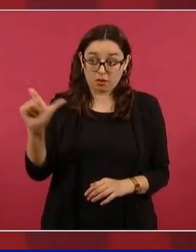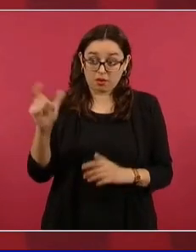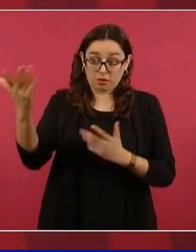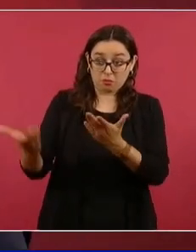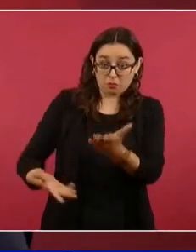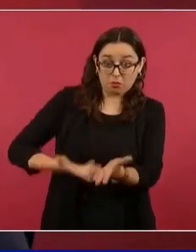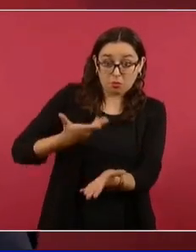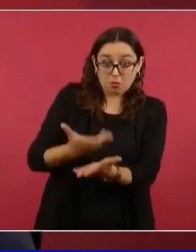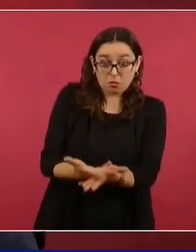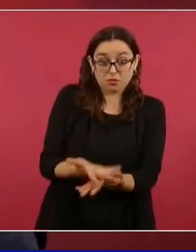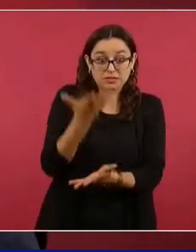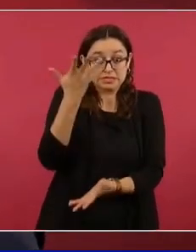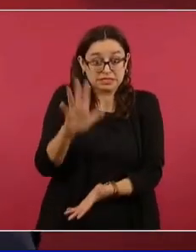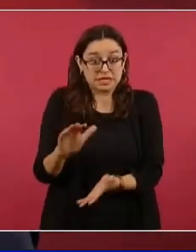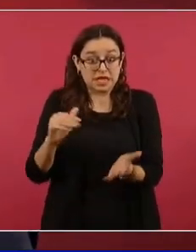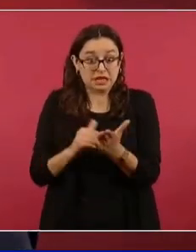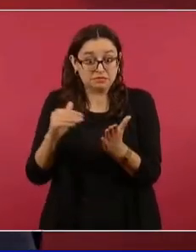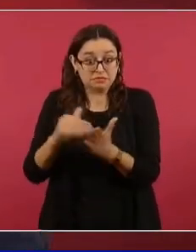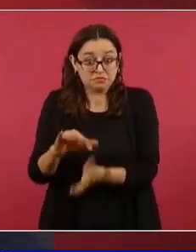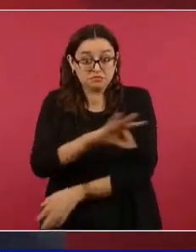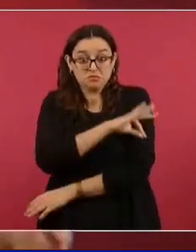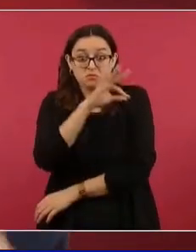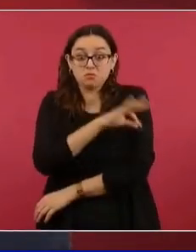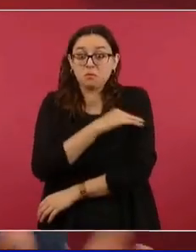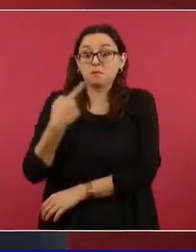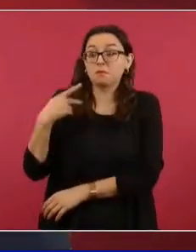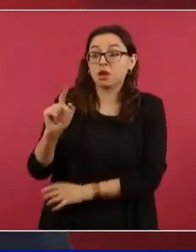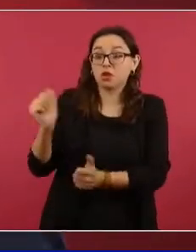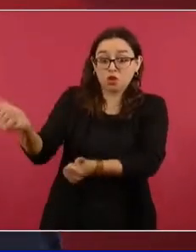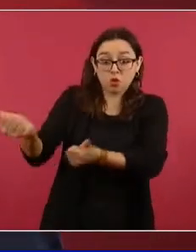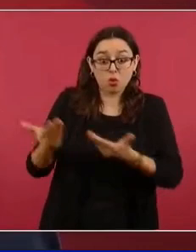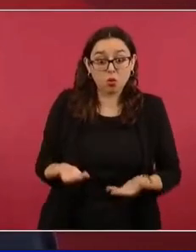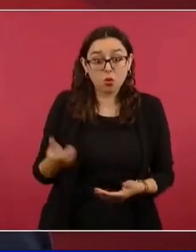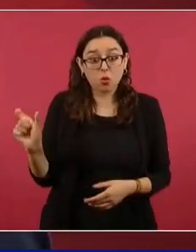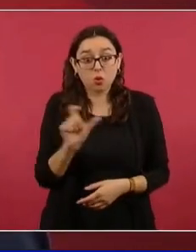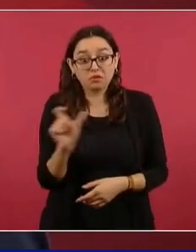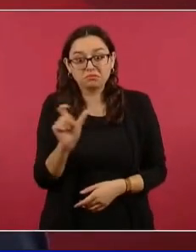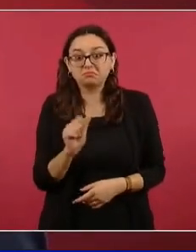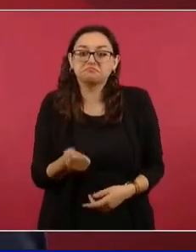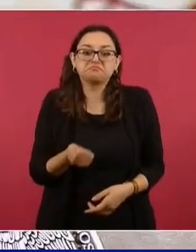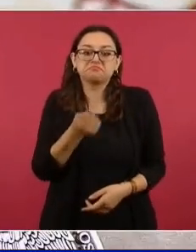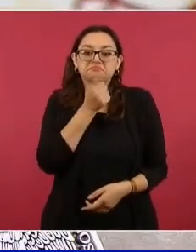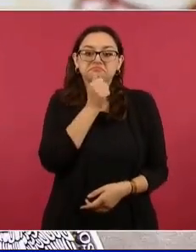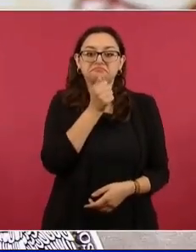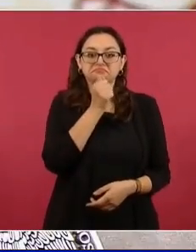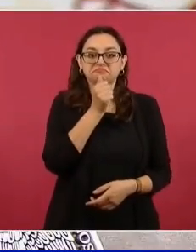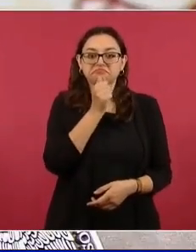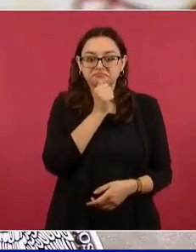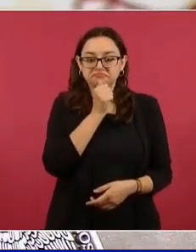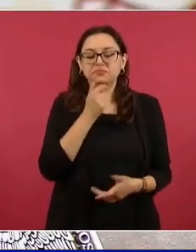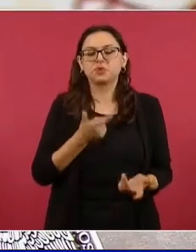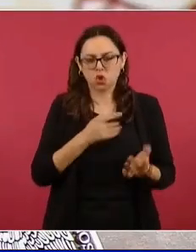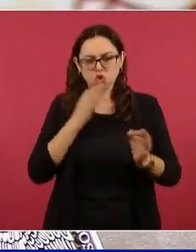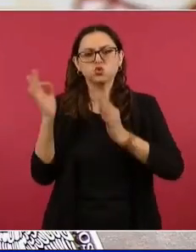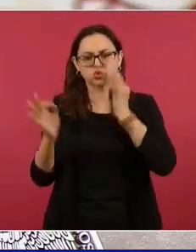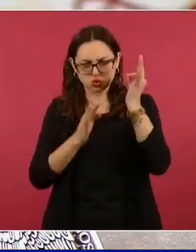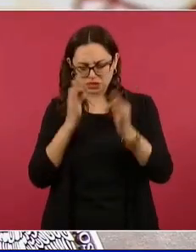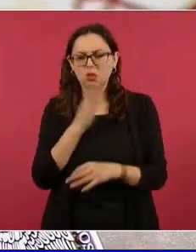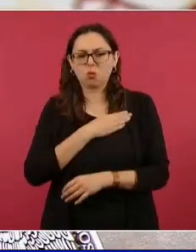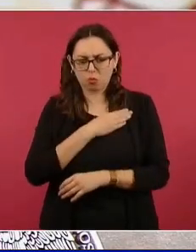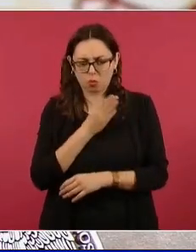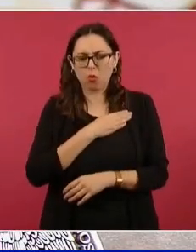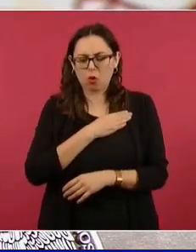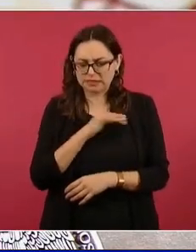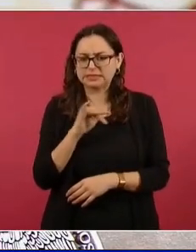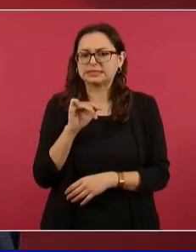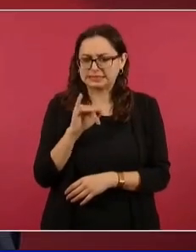pero todavía no tenemos una garantía de entrega. Entonces, la noticia es positiva, Consideramos que en buena medida